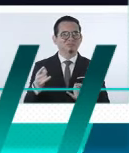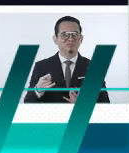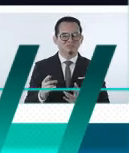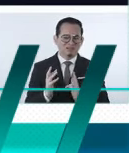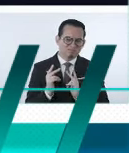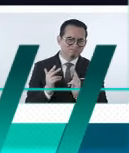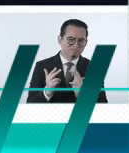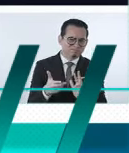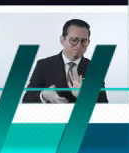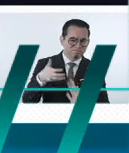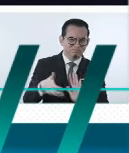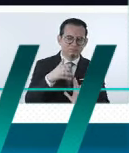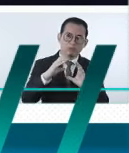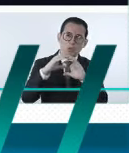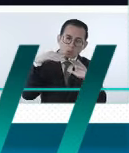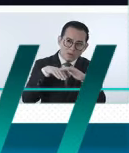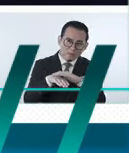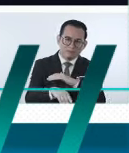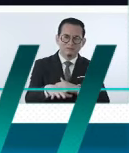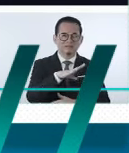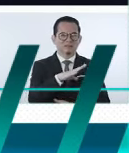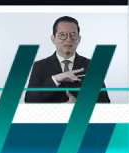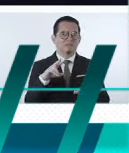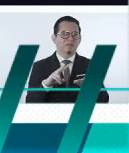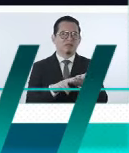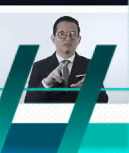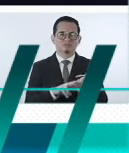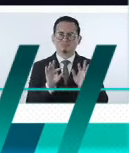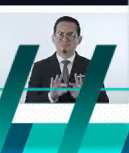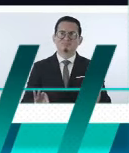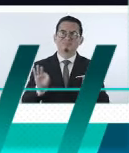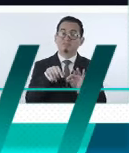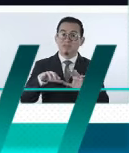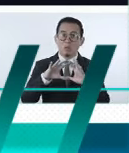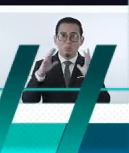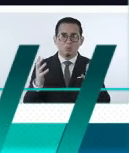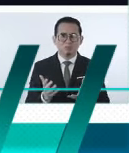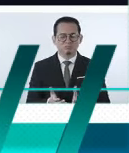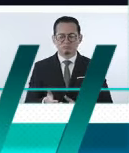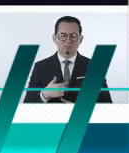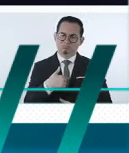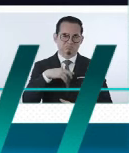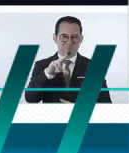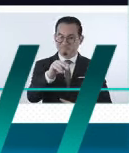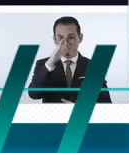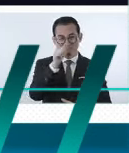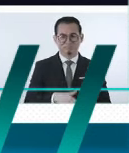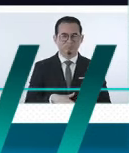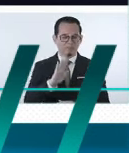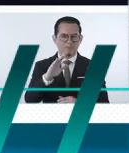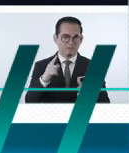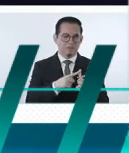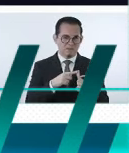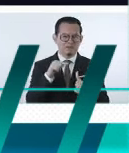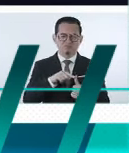ya habían denunciado en un documental que llevaron al Senado lo que estaba provocando Calica. Pero el mal llamado Tren